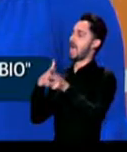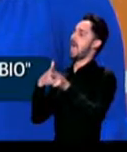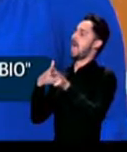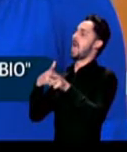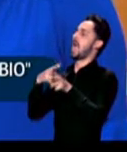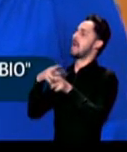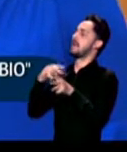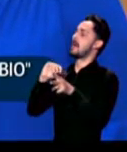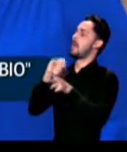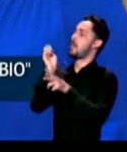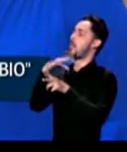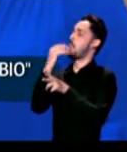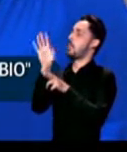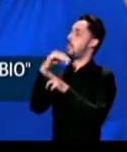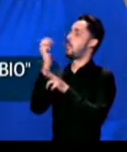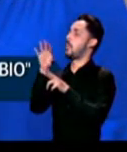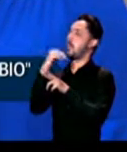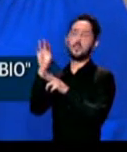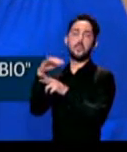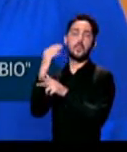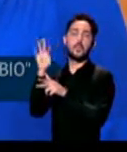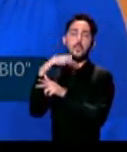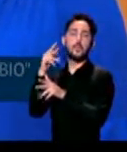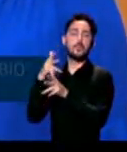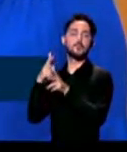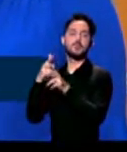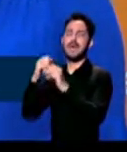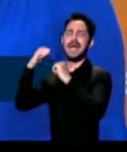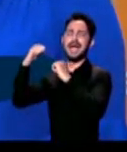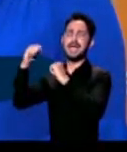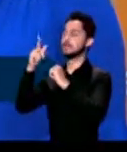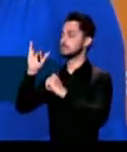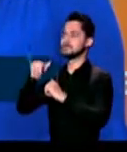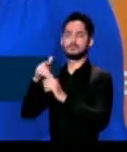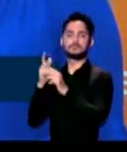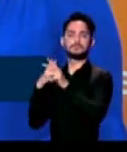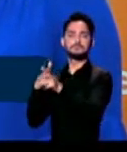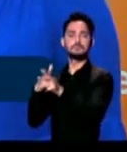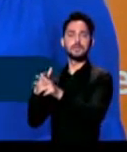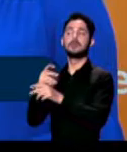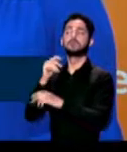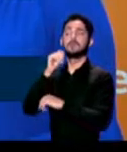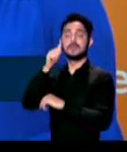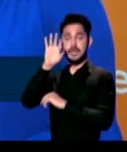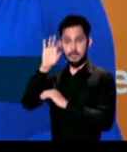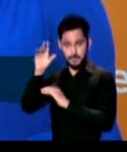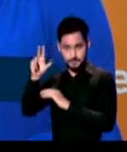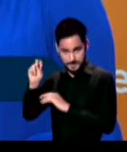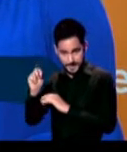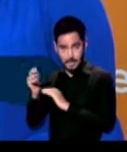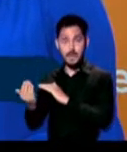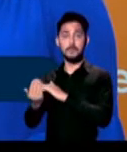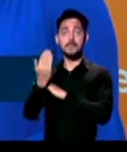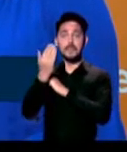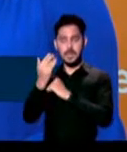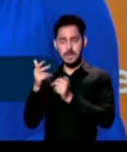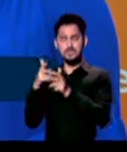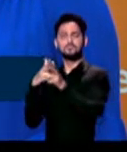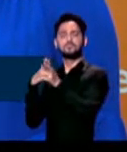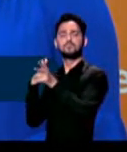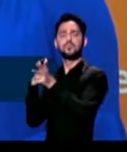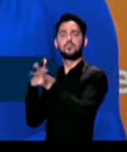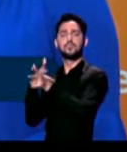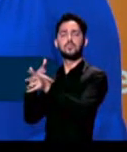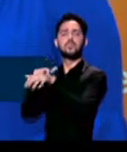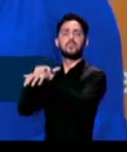los jugadores llegarían a Puerto Rico alrededor de las 11:30 de la mañana del día de mañana, y de ahí parten una caravana. ¿Nos puede entonces